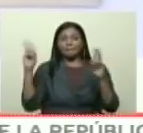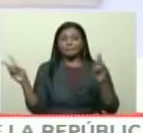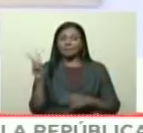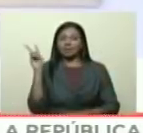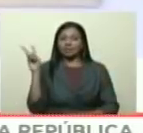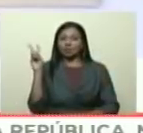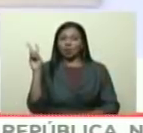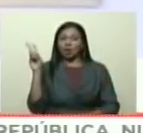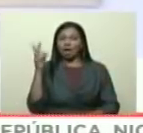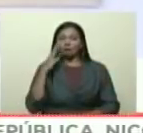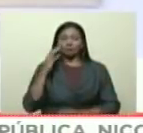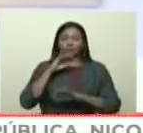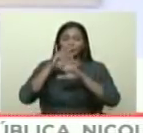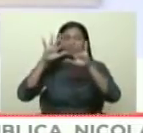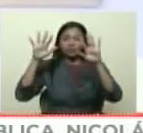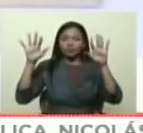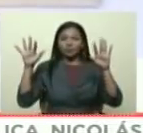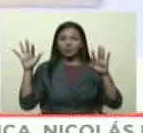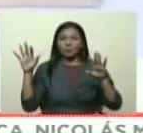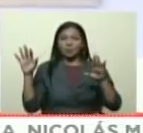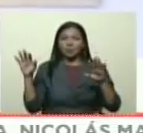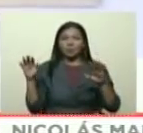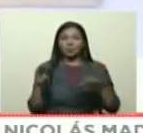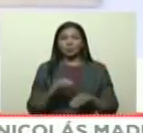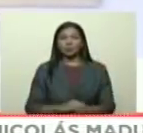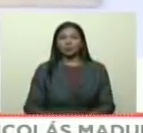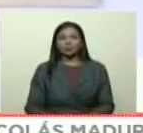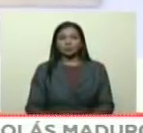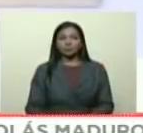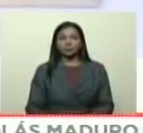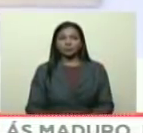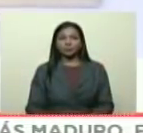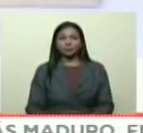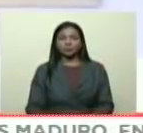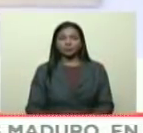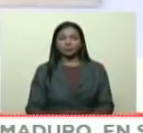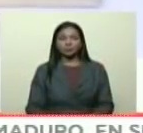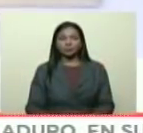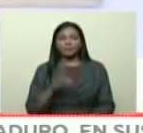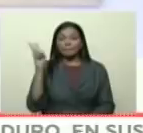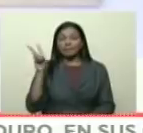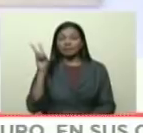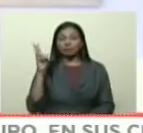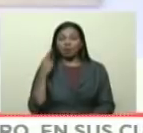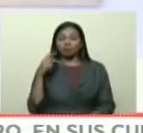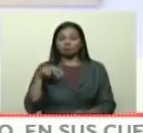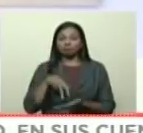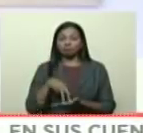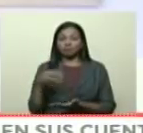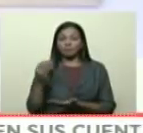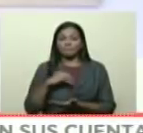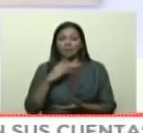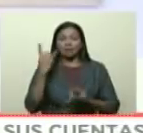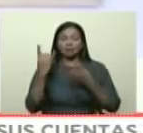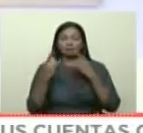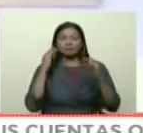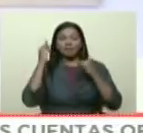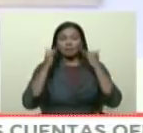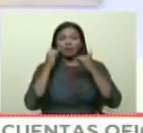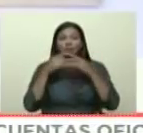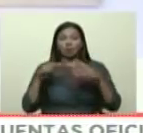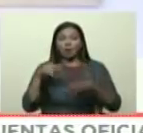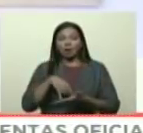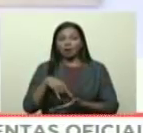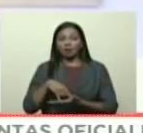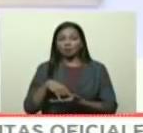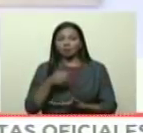está brillante, multicolorida. Venezuela está de pie, celebrando Carabobo. Imagínense ustedes